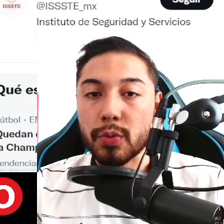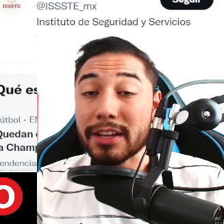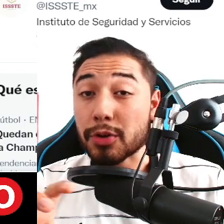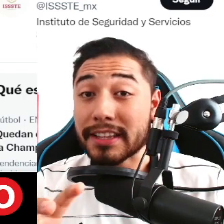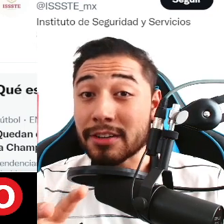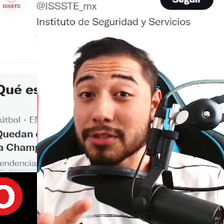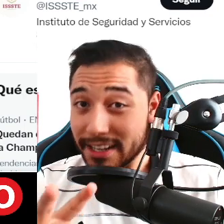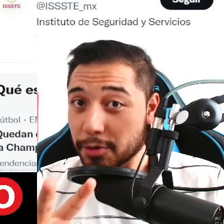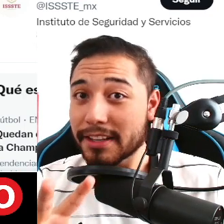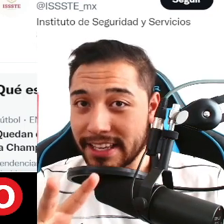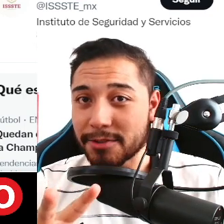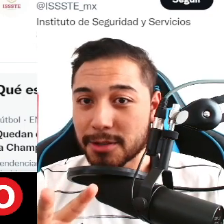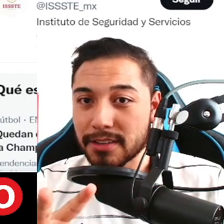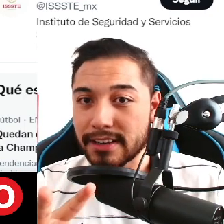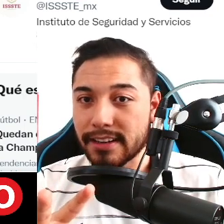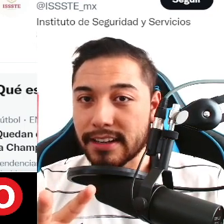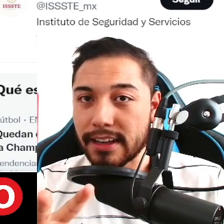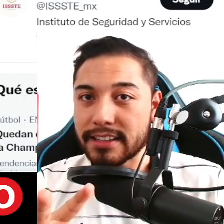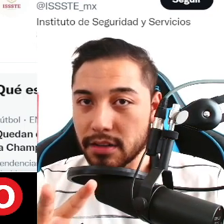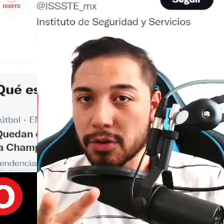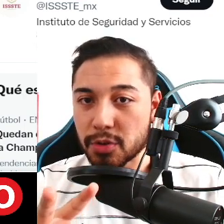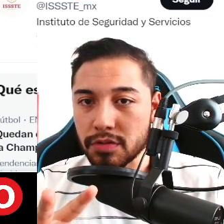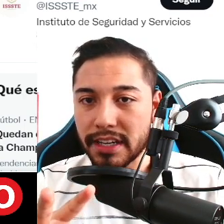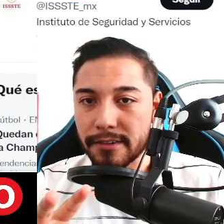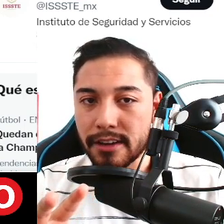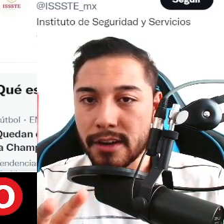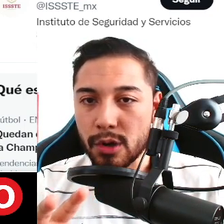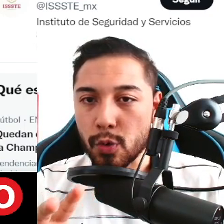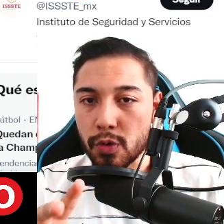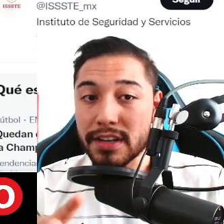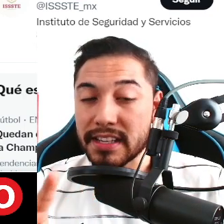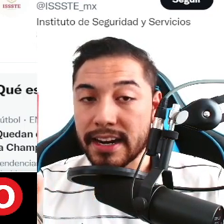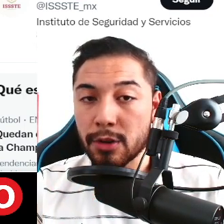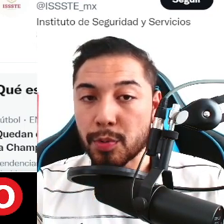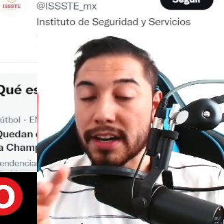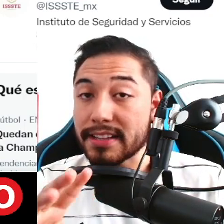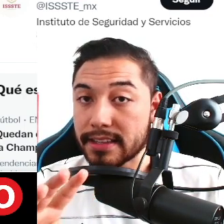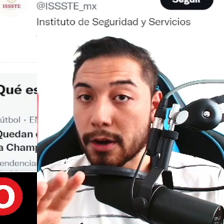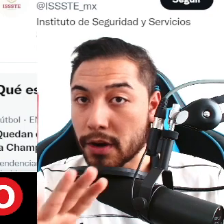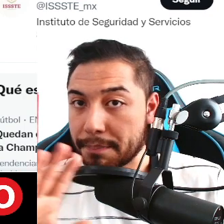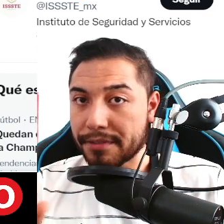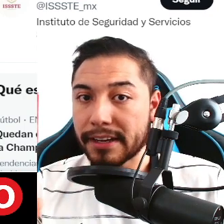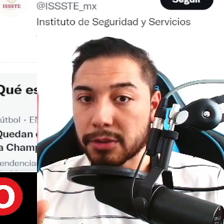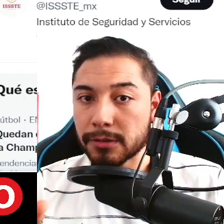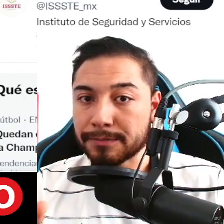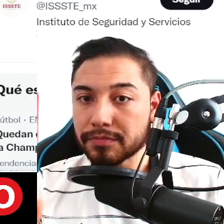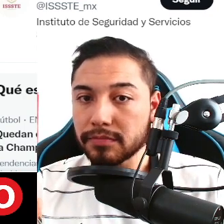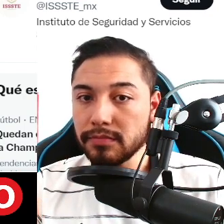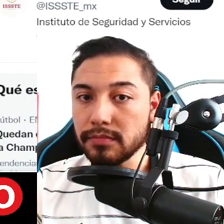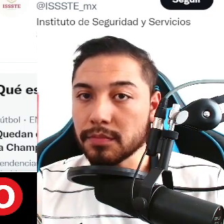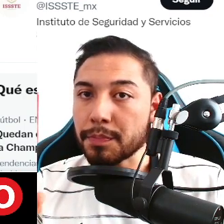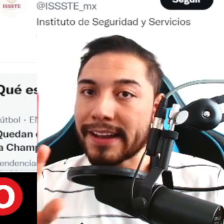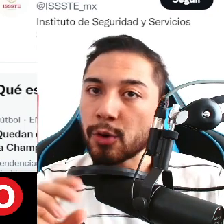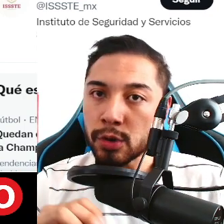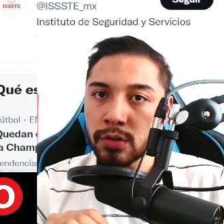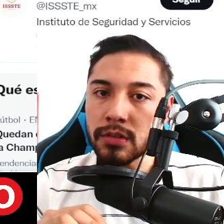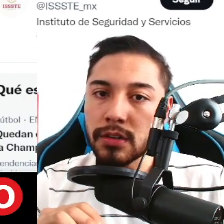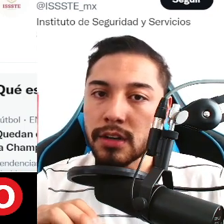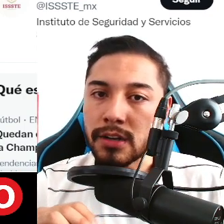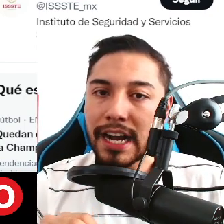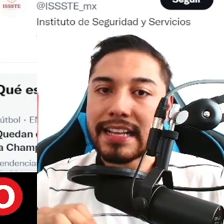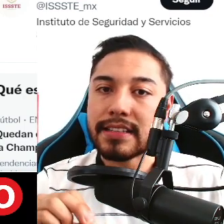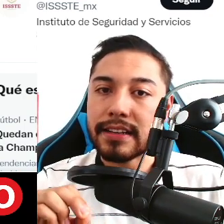tuvieran dos retiros siendo retiros así como lo escuchan uno asignado por el listo que hay perfecto pero